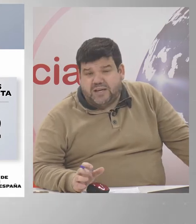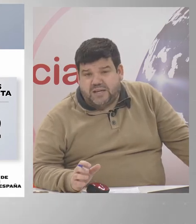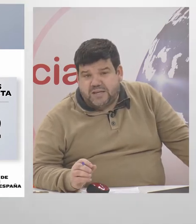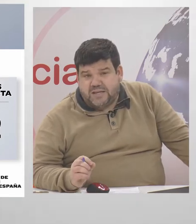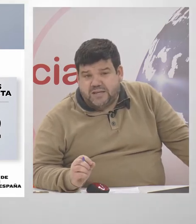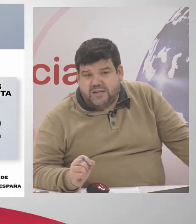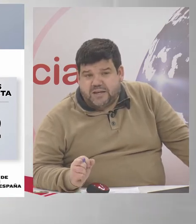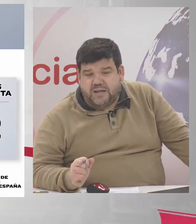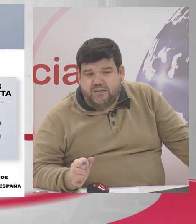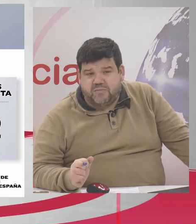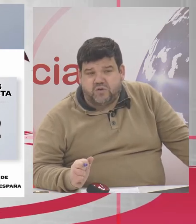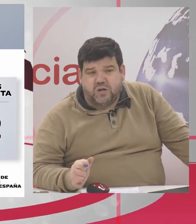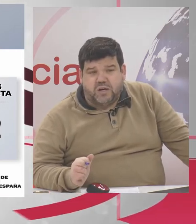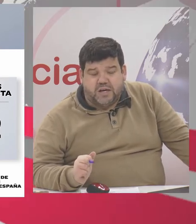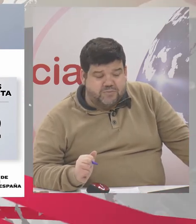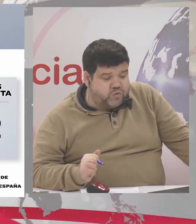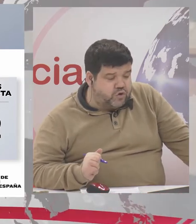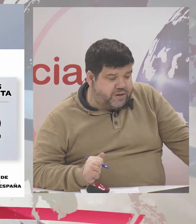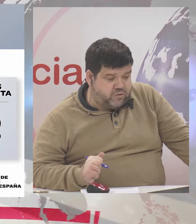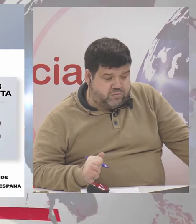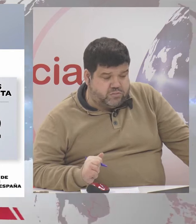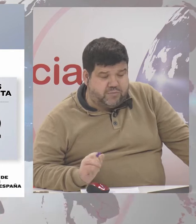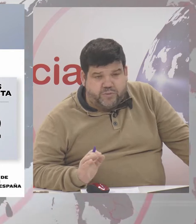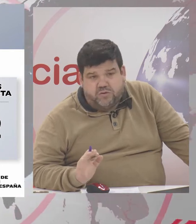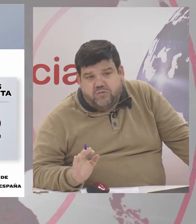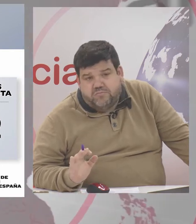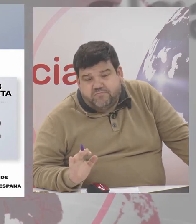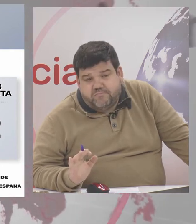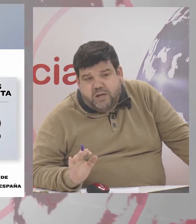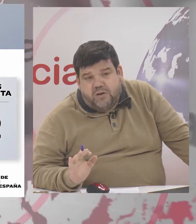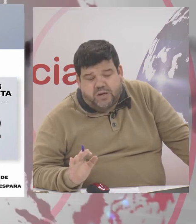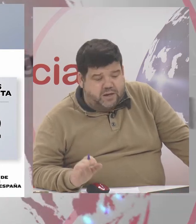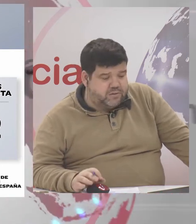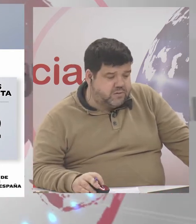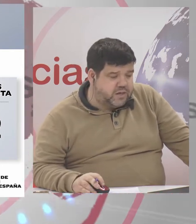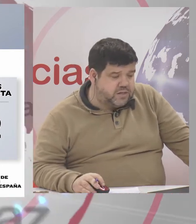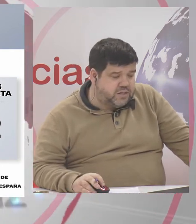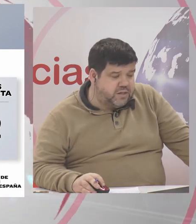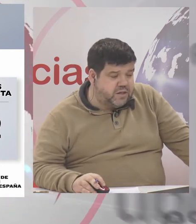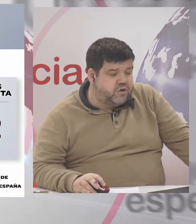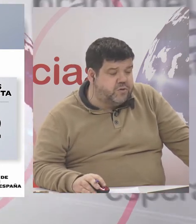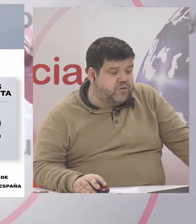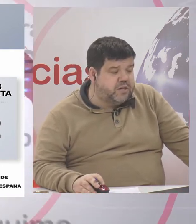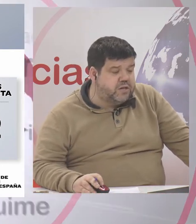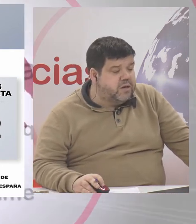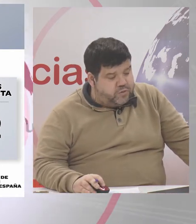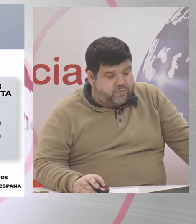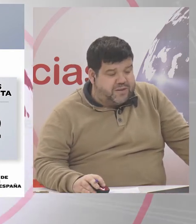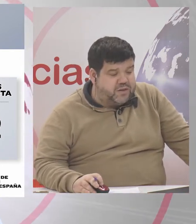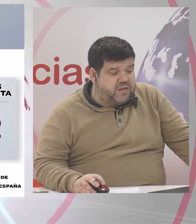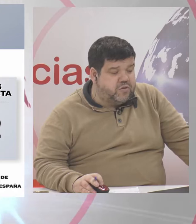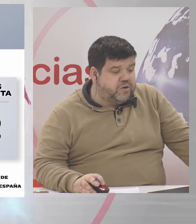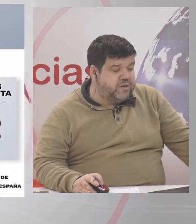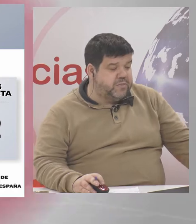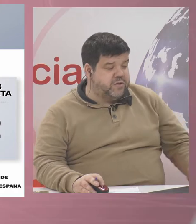vacunas que recibimos es mucho mayor. De momento es lo que hay, casi 5 millones, bueno, más